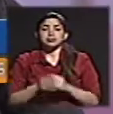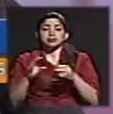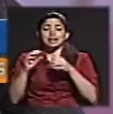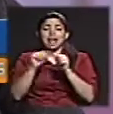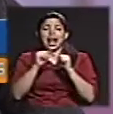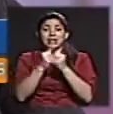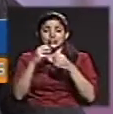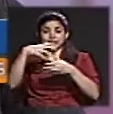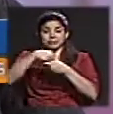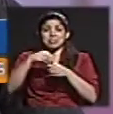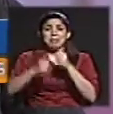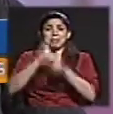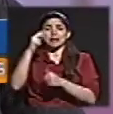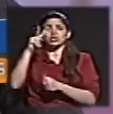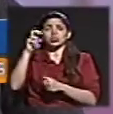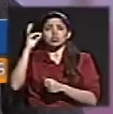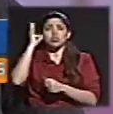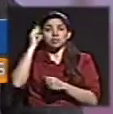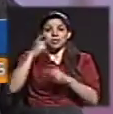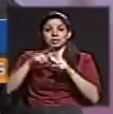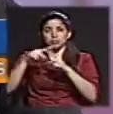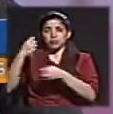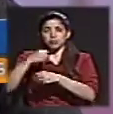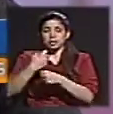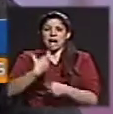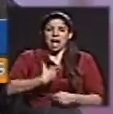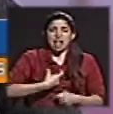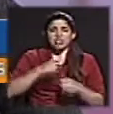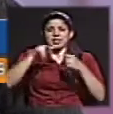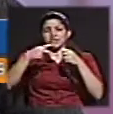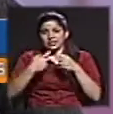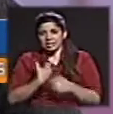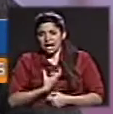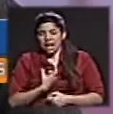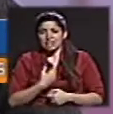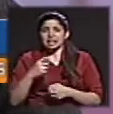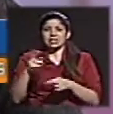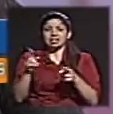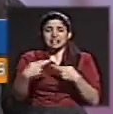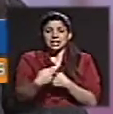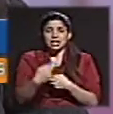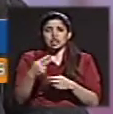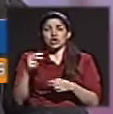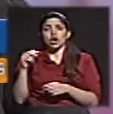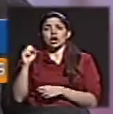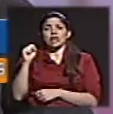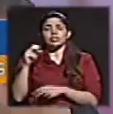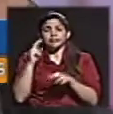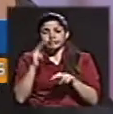que une a más de 200 mujeres municipalistas, alcaldesas, vicealcaldesas, regidoras, síndicas, concejalas, intendentes,